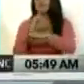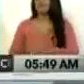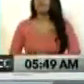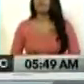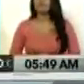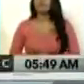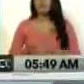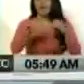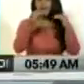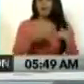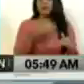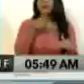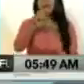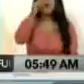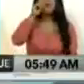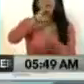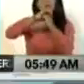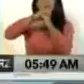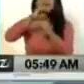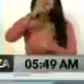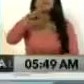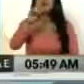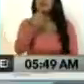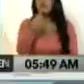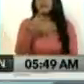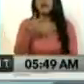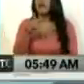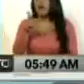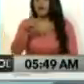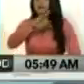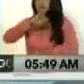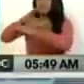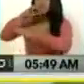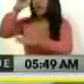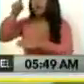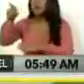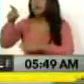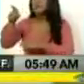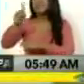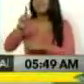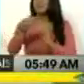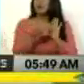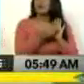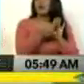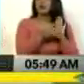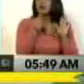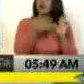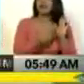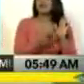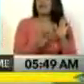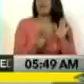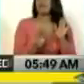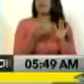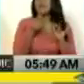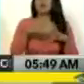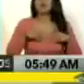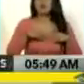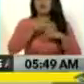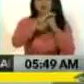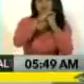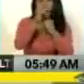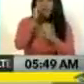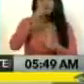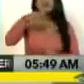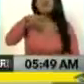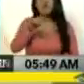el juicio político no es constitucional. Una aseveración bastante interesante. Y en la gráfica principal se montan